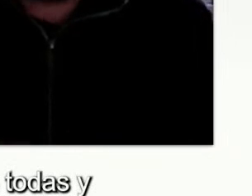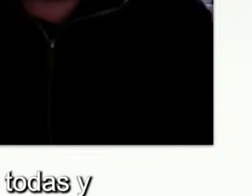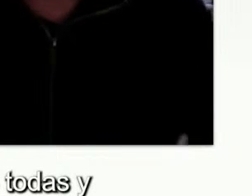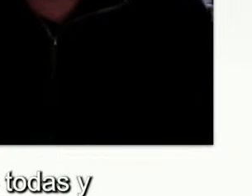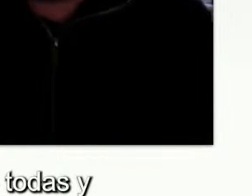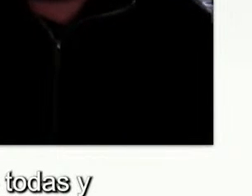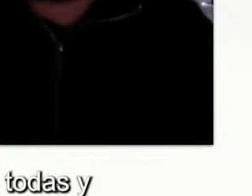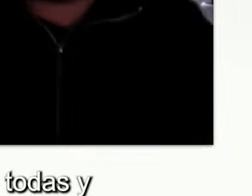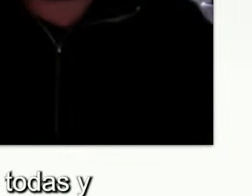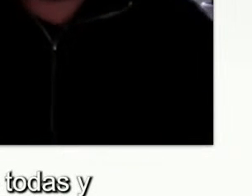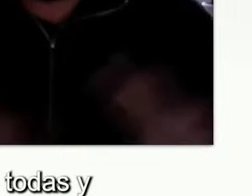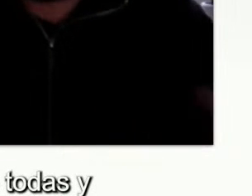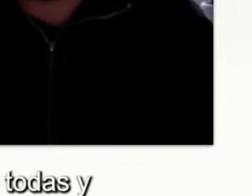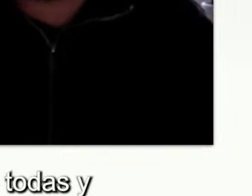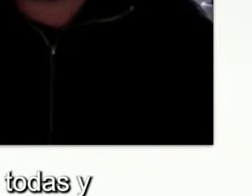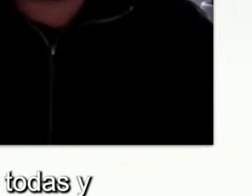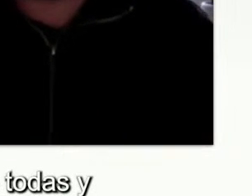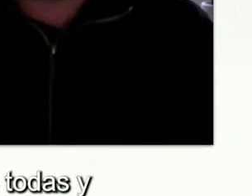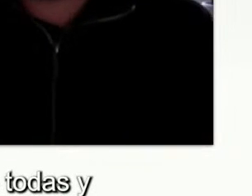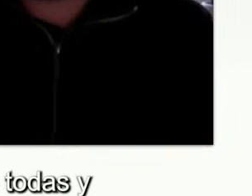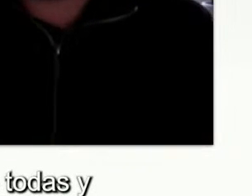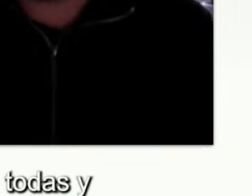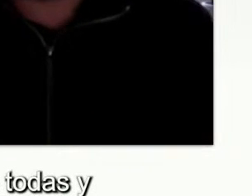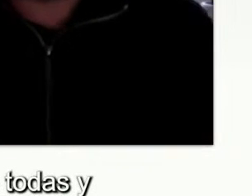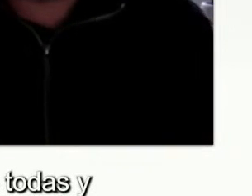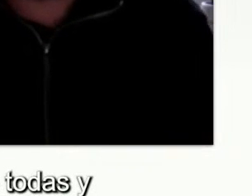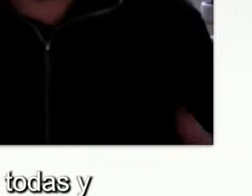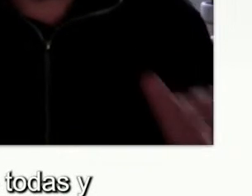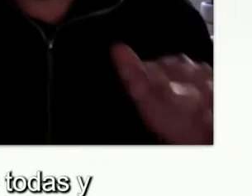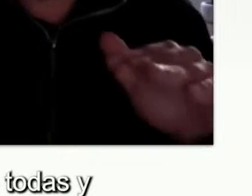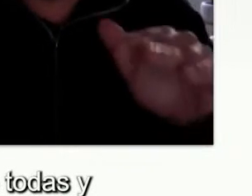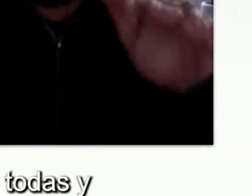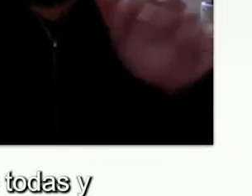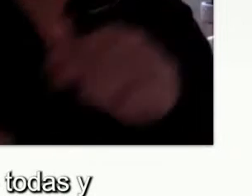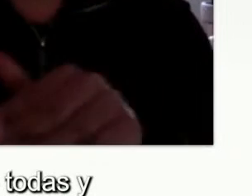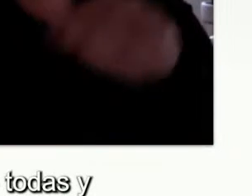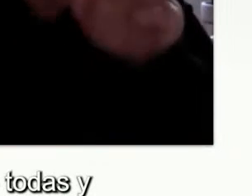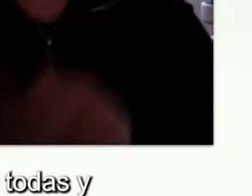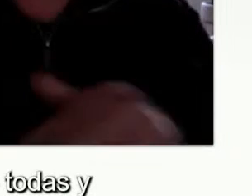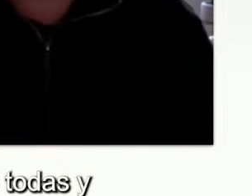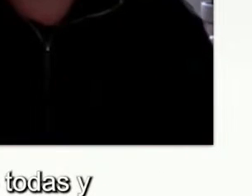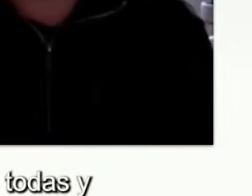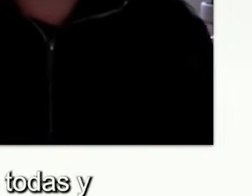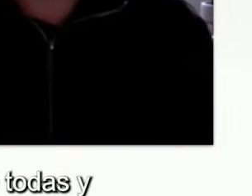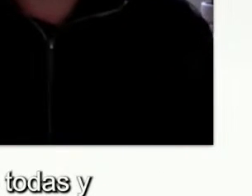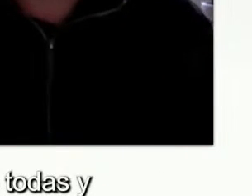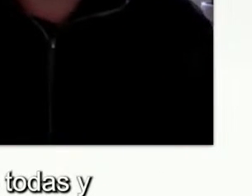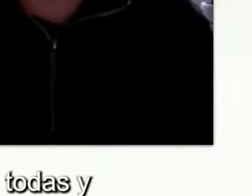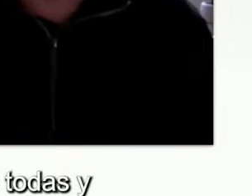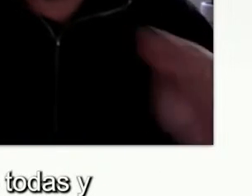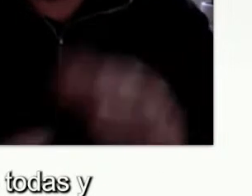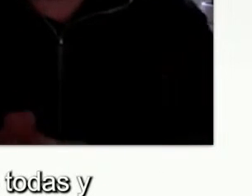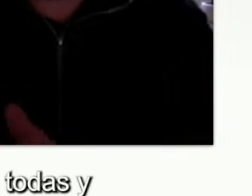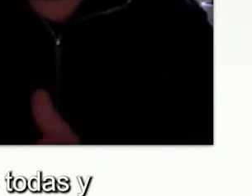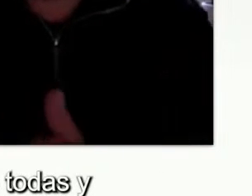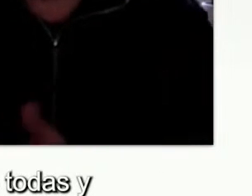que este trabajo de tanta gente, la labor de todas y todos ustedes, realmente sí llegue a esos